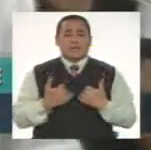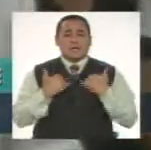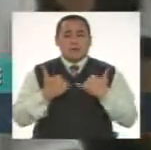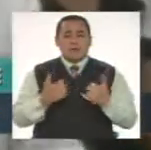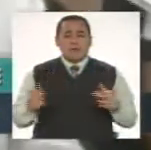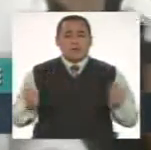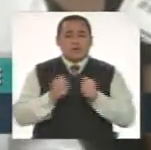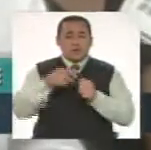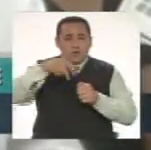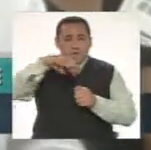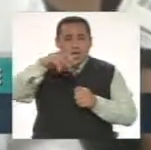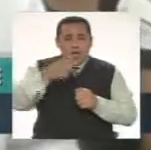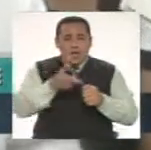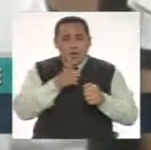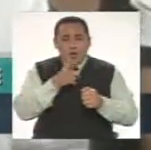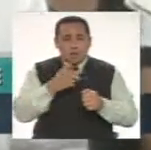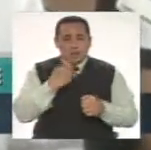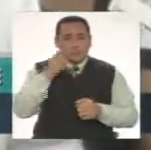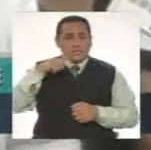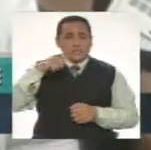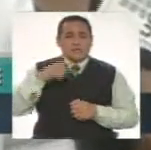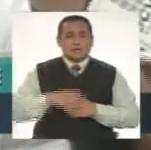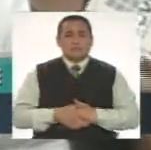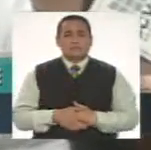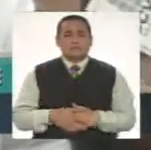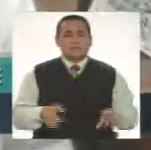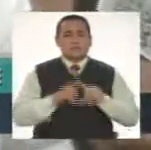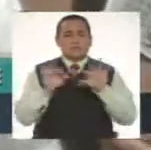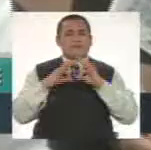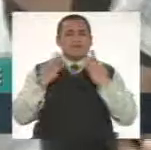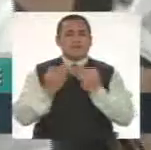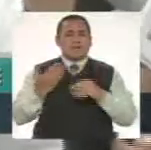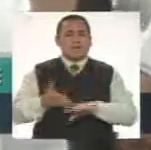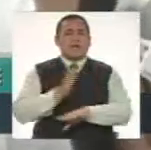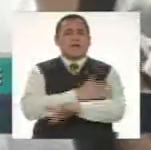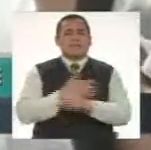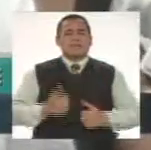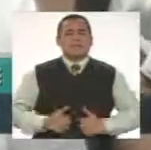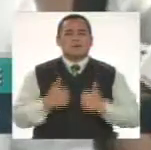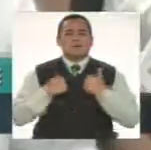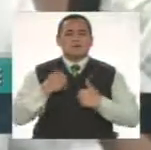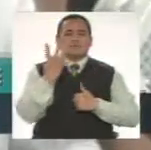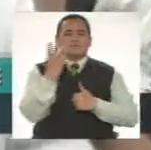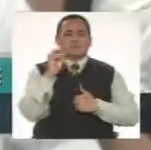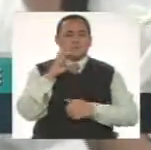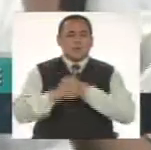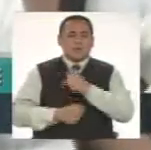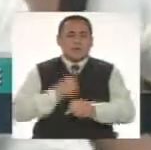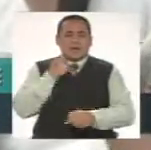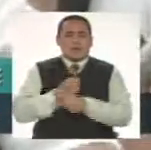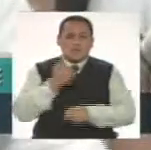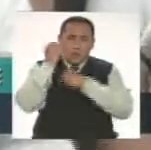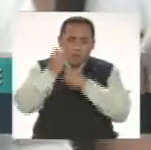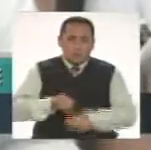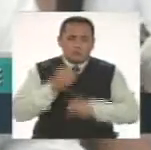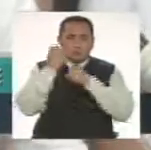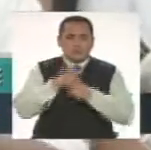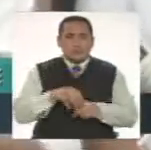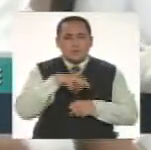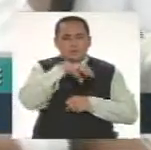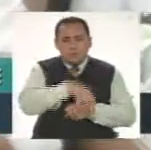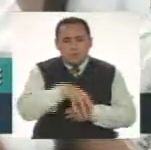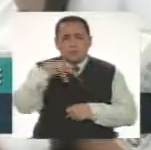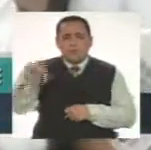a través del sistema agua y desagüe como debe ser, ¿no? Familias que han vivido 40 años en este plan de estar haciendo pozo acá, haciendo pozo